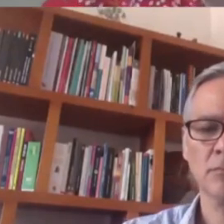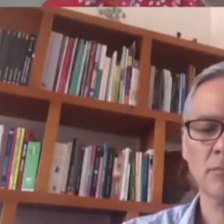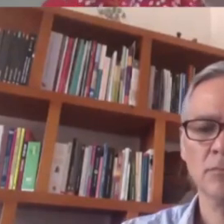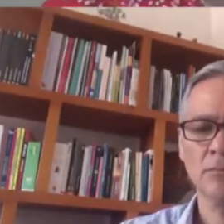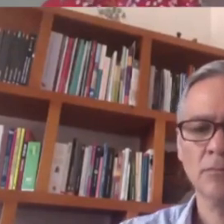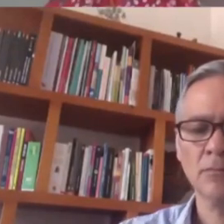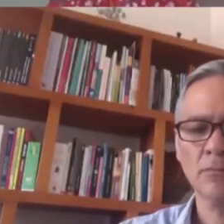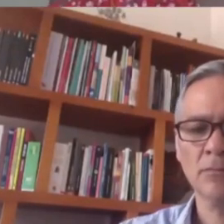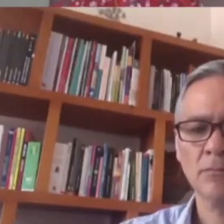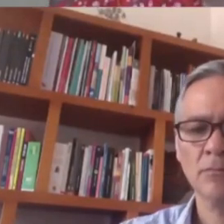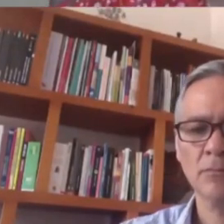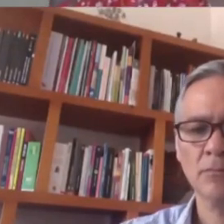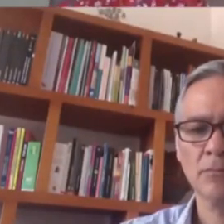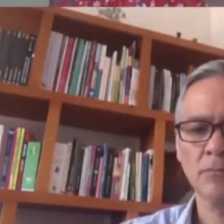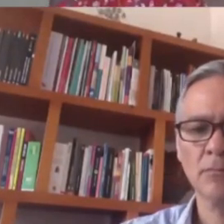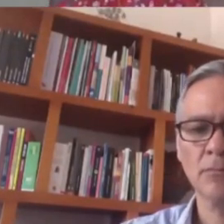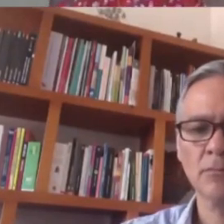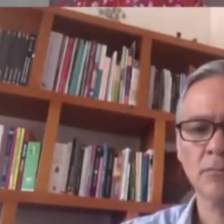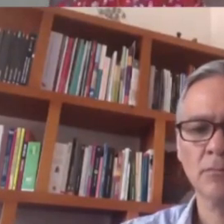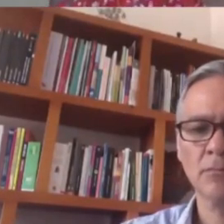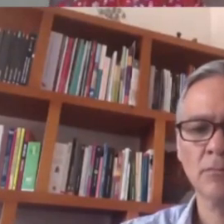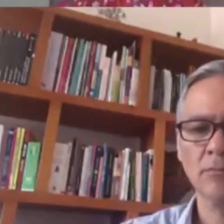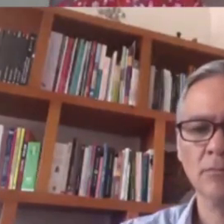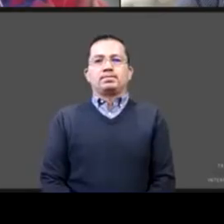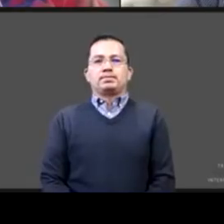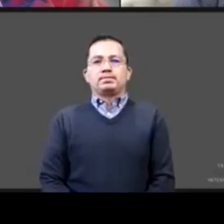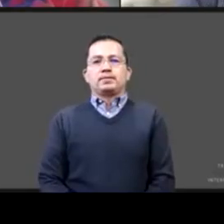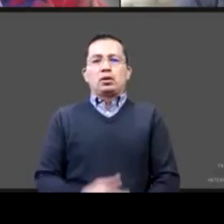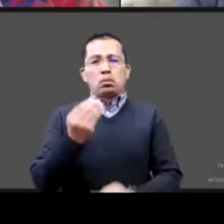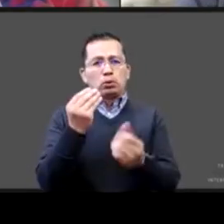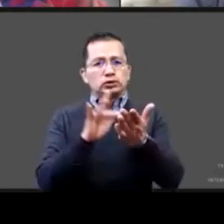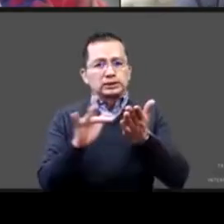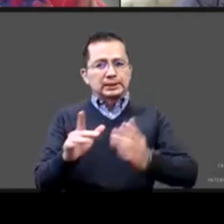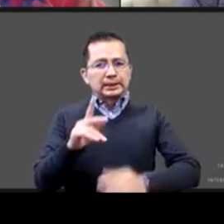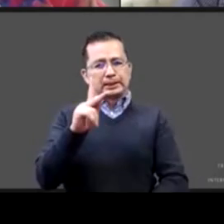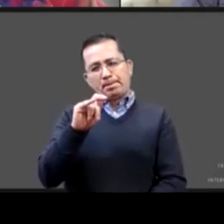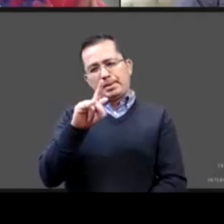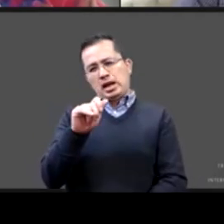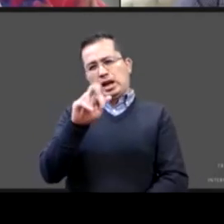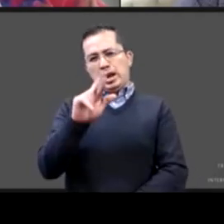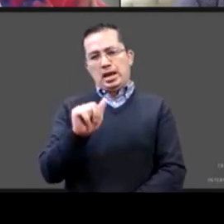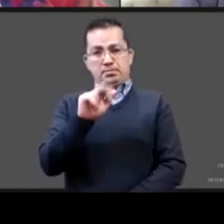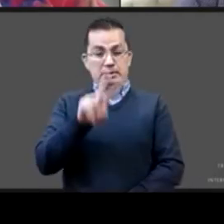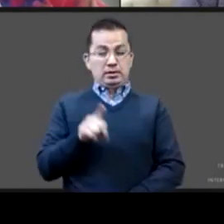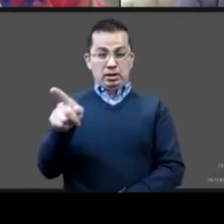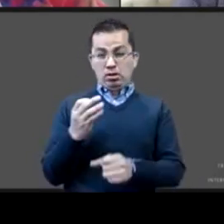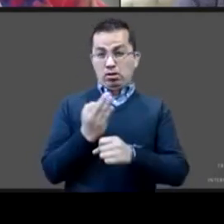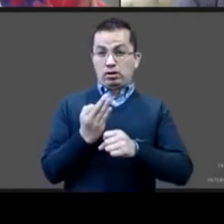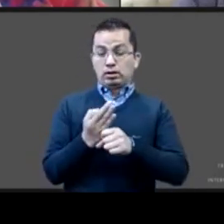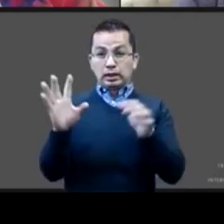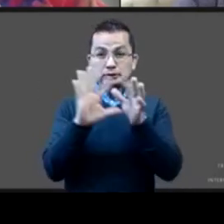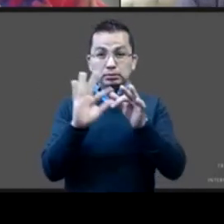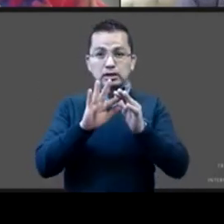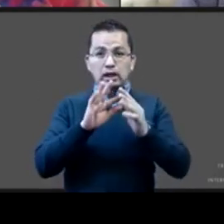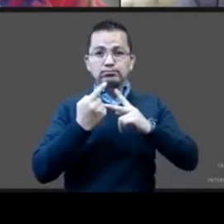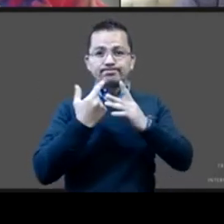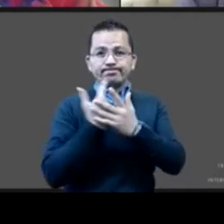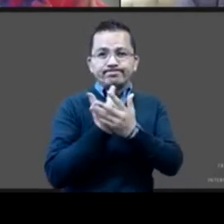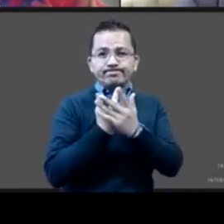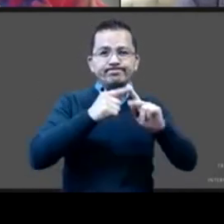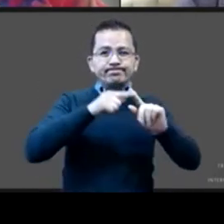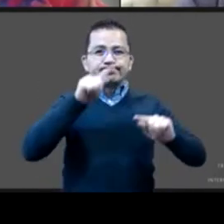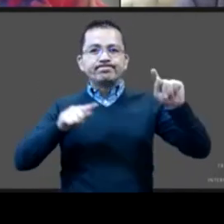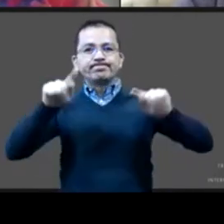por supuesto, demandan una respuesta urgente de parte de las autoridades. Gracias por ello que estén acá